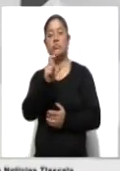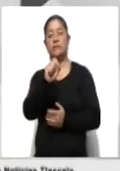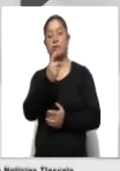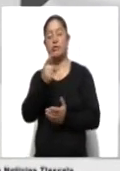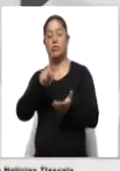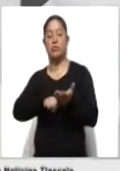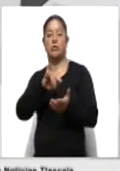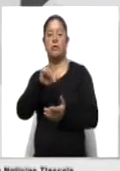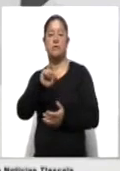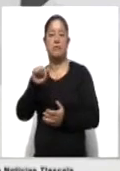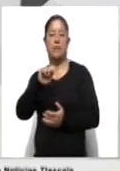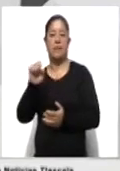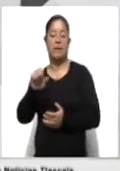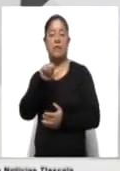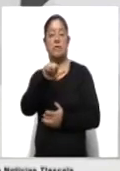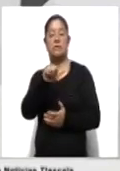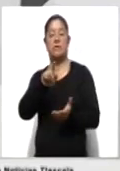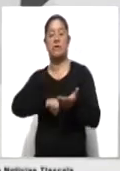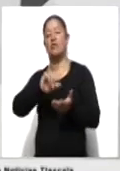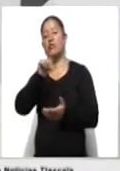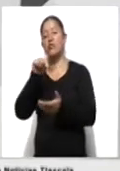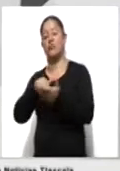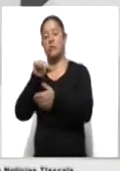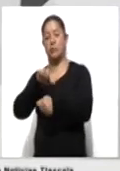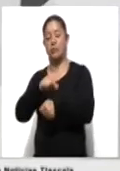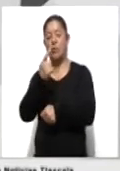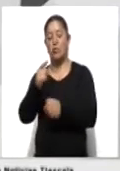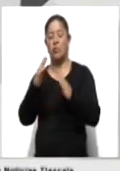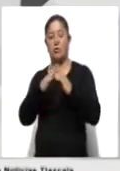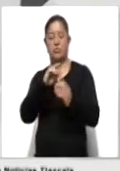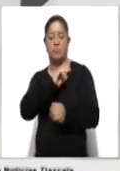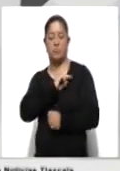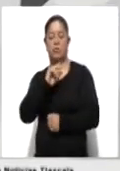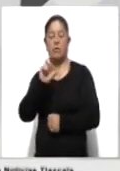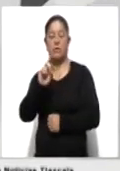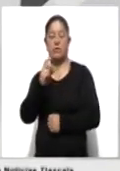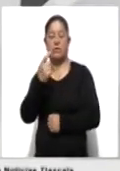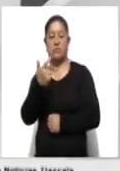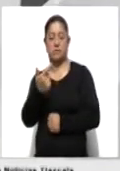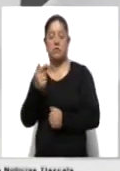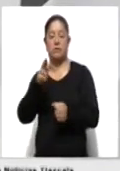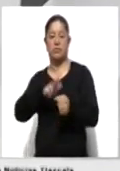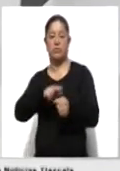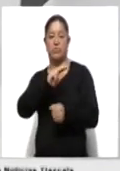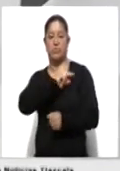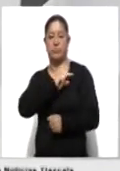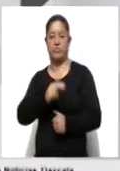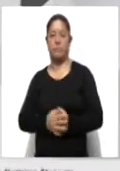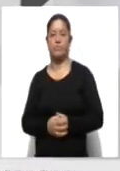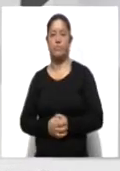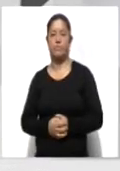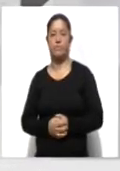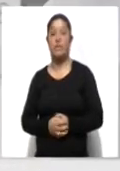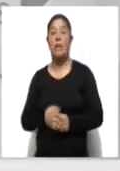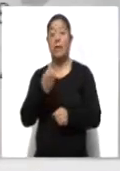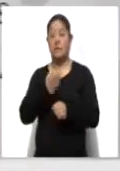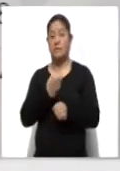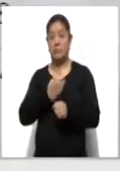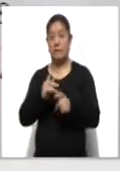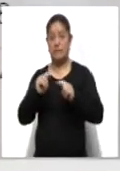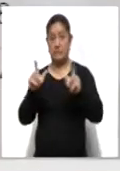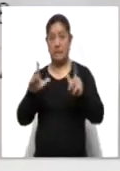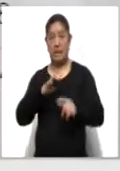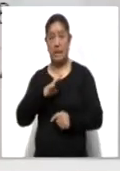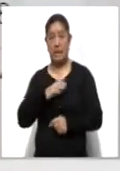ISSSTE, 16 en otras instituciones, 1 en domicilio particular y 37 en hospital privado. Hasta este momento,